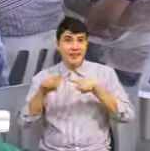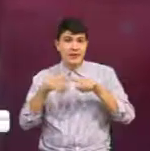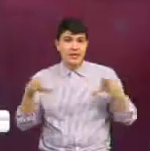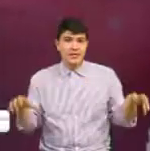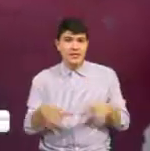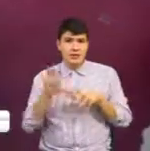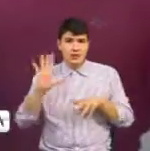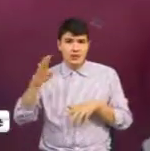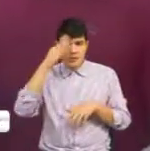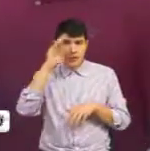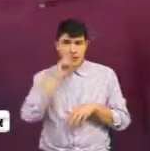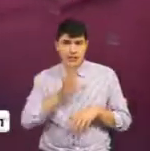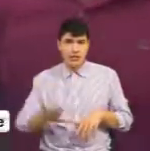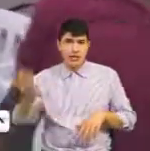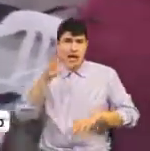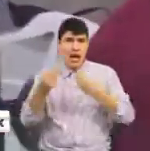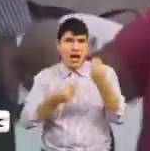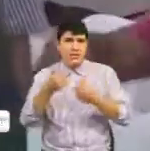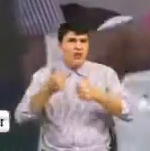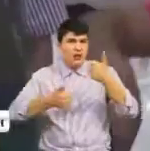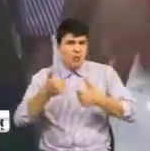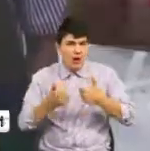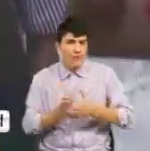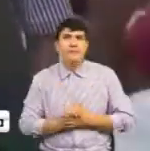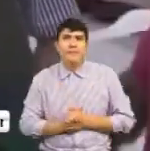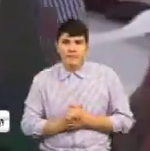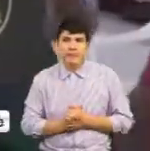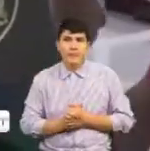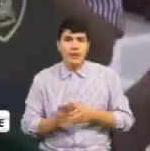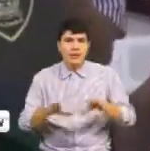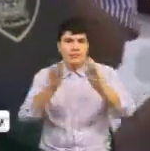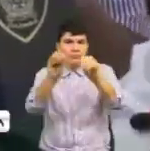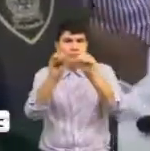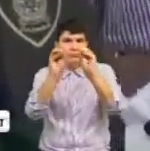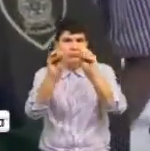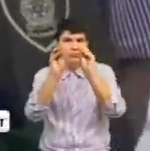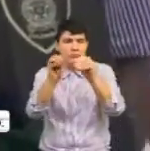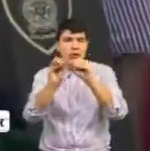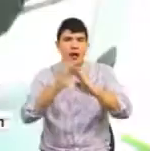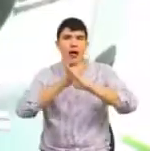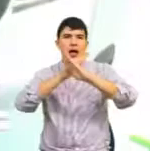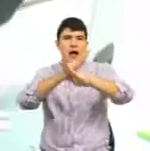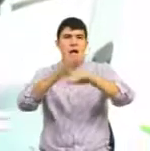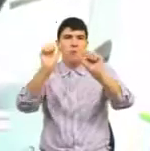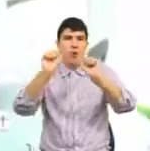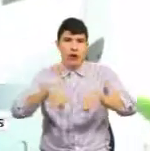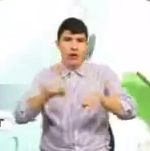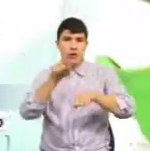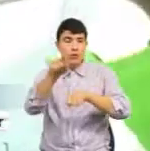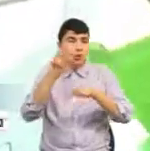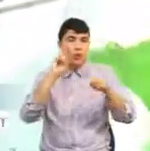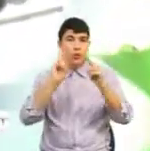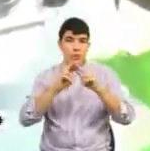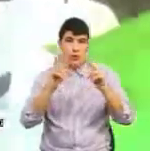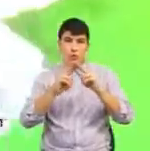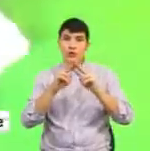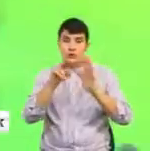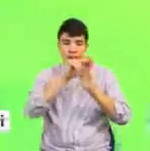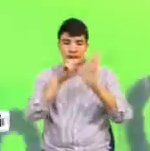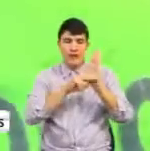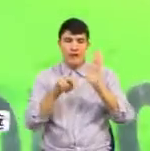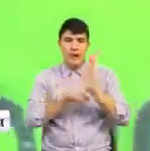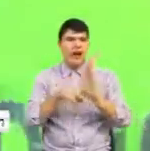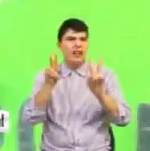la Policía Nacional, una de ellas se trata de la educación para generar prevención, y en este aspecto se viene trabajando con el sector